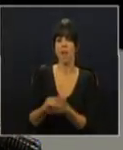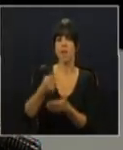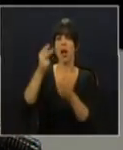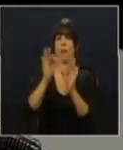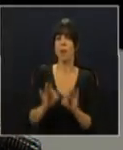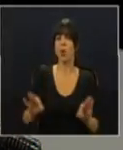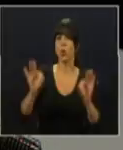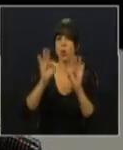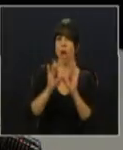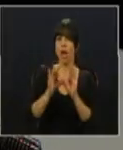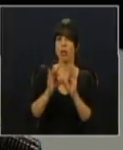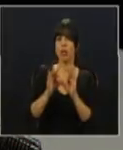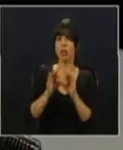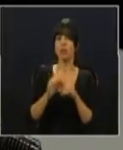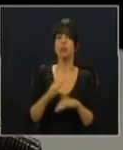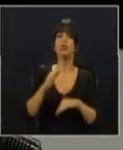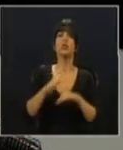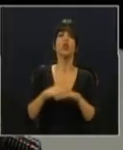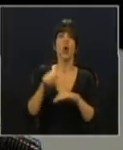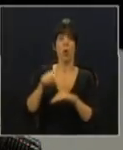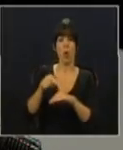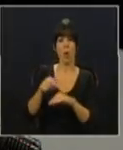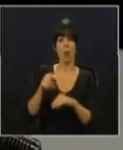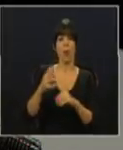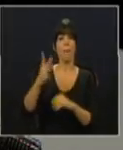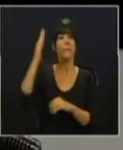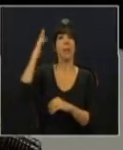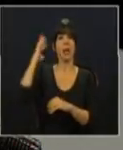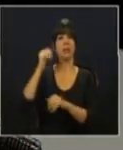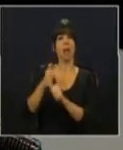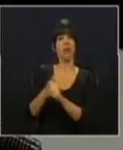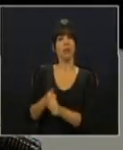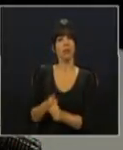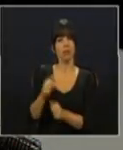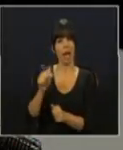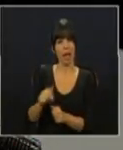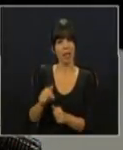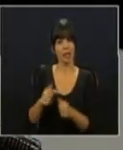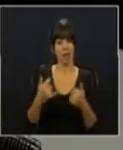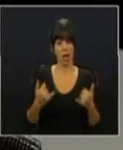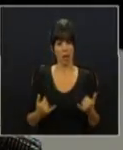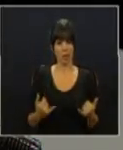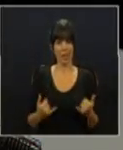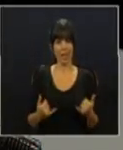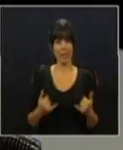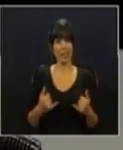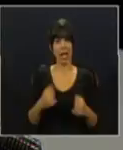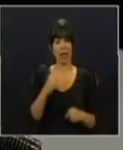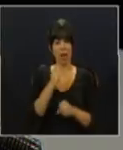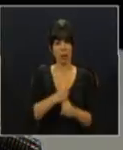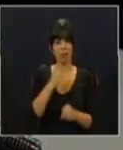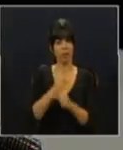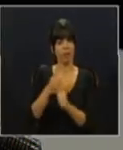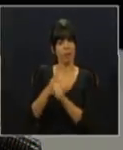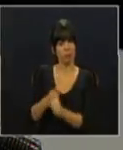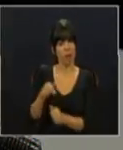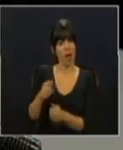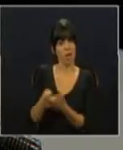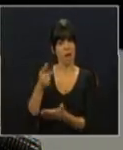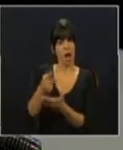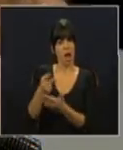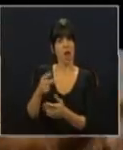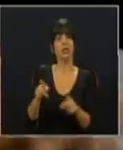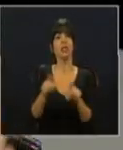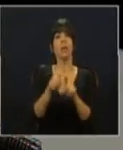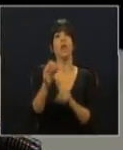fundamentales sobre los que descansa nuestro pasado, sobre los que asentamos continuamente nuestro presente y sobre los